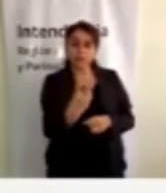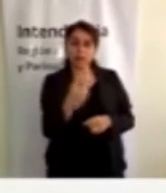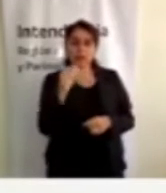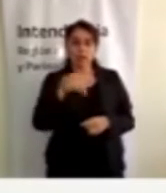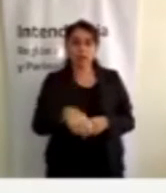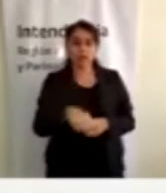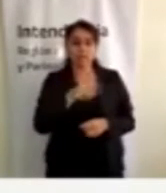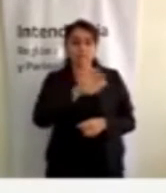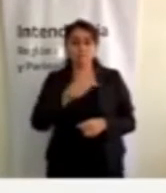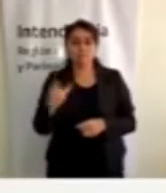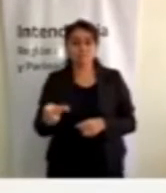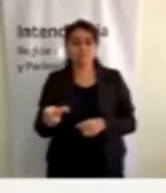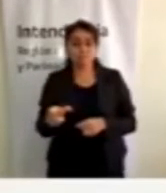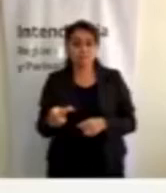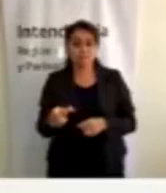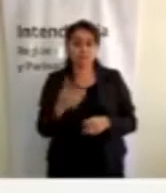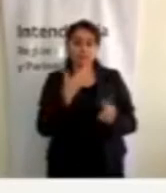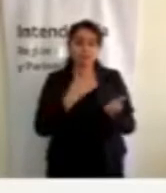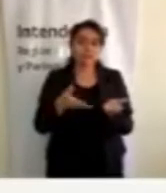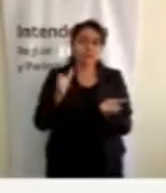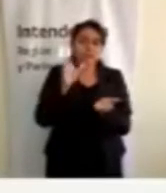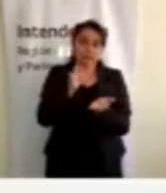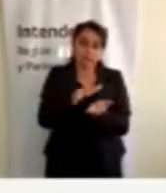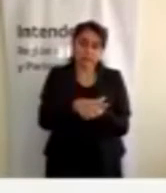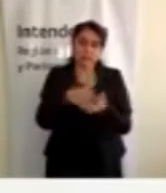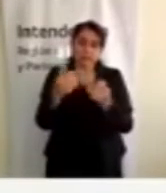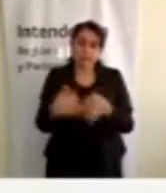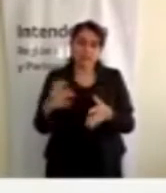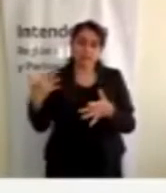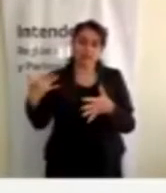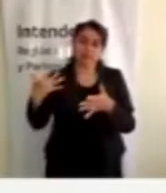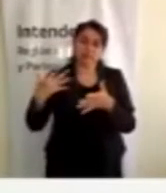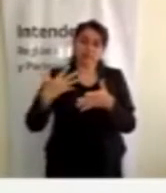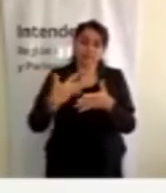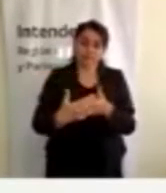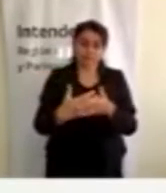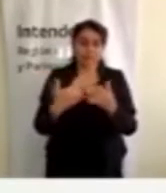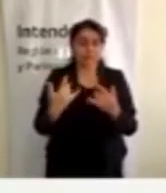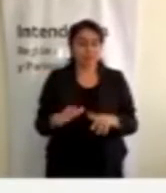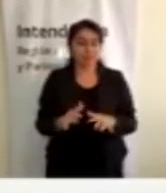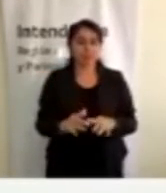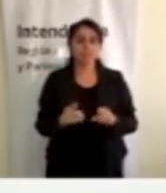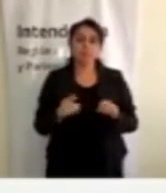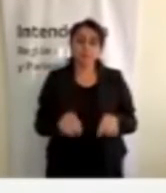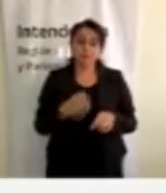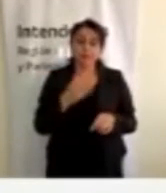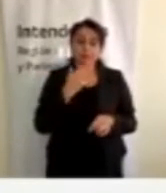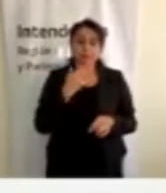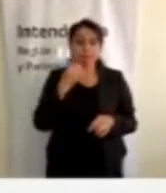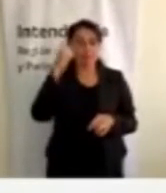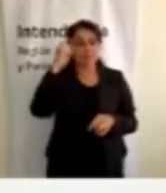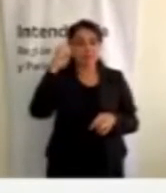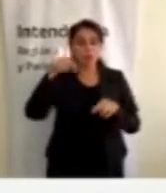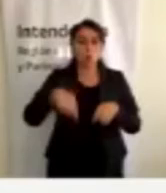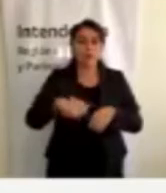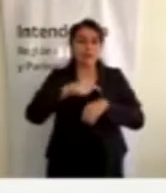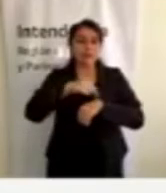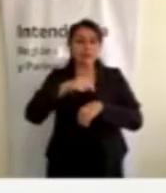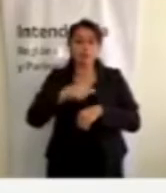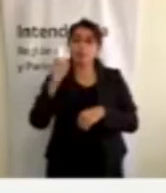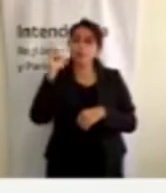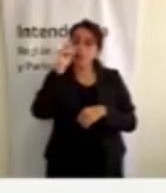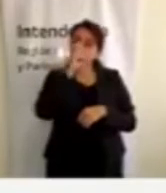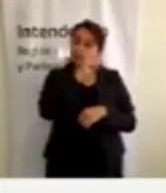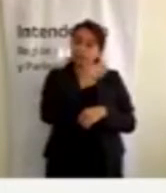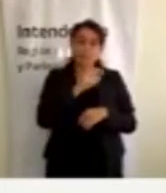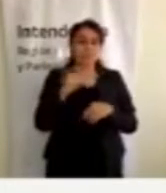seres queridos, es también que le tomemos realmente el peso y lo crítico de la situación que vivimos hoy día